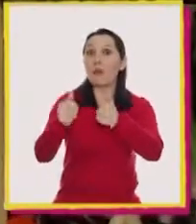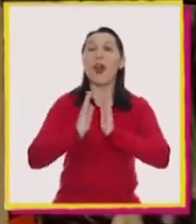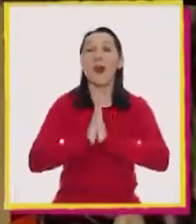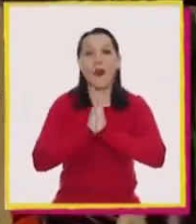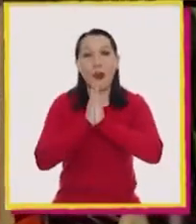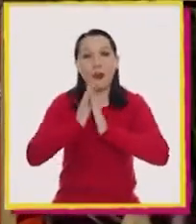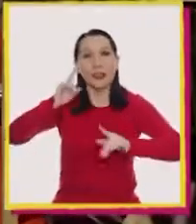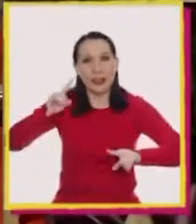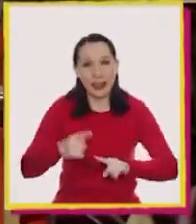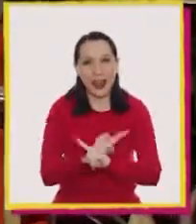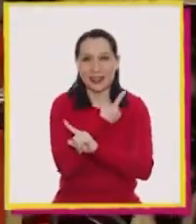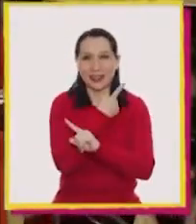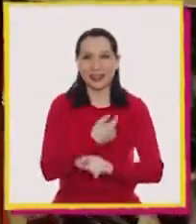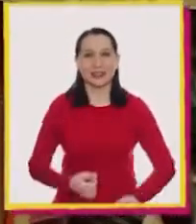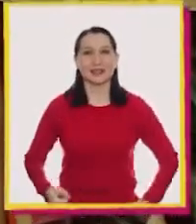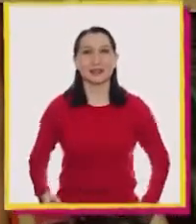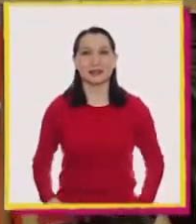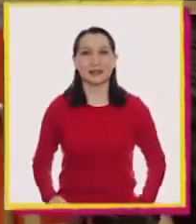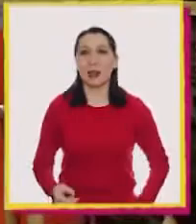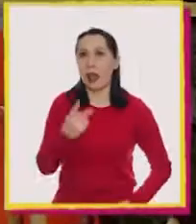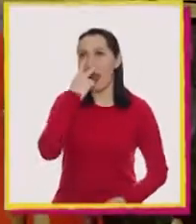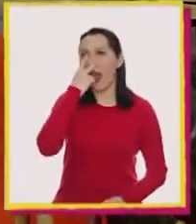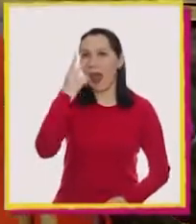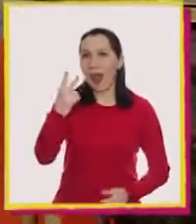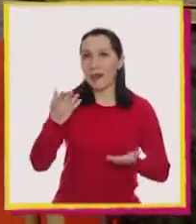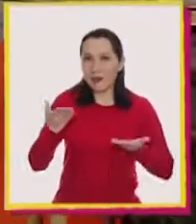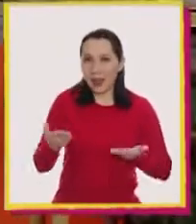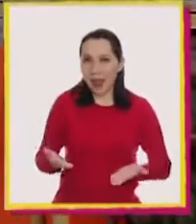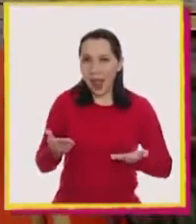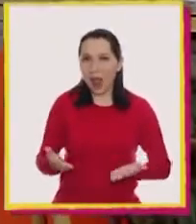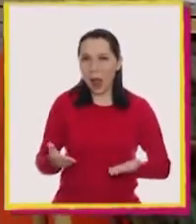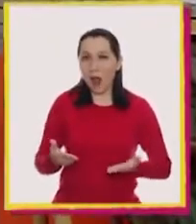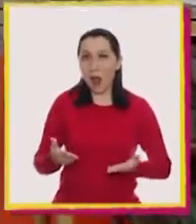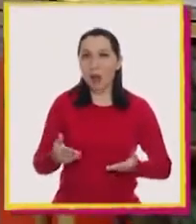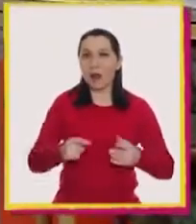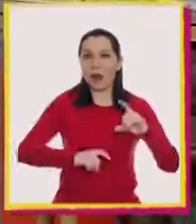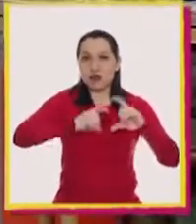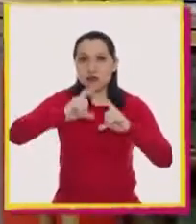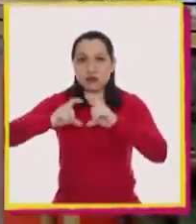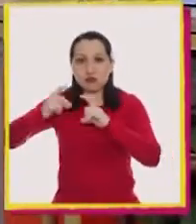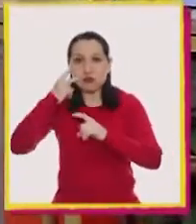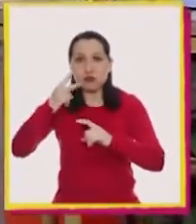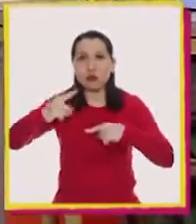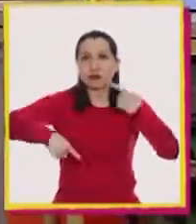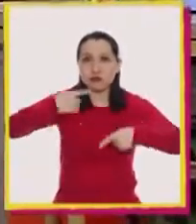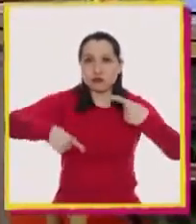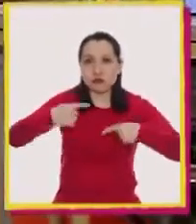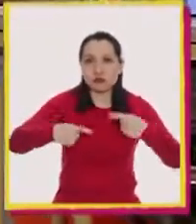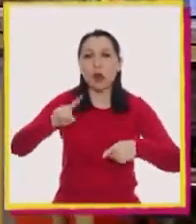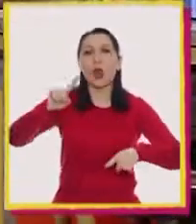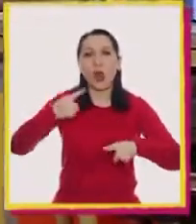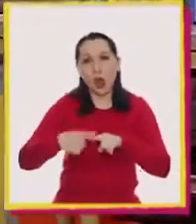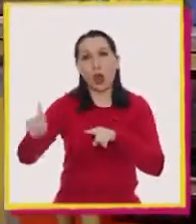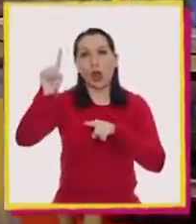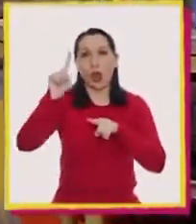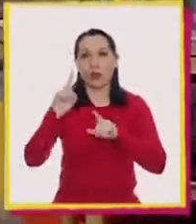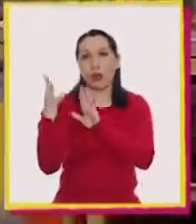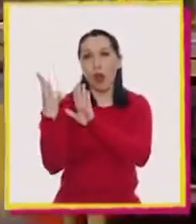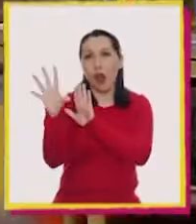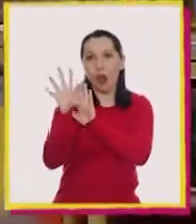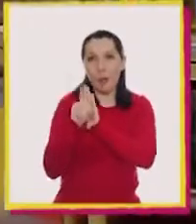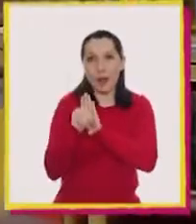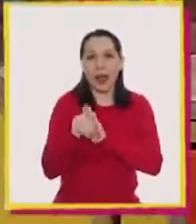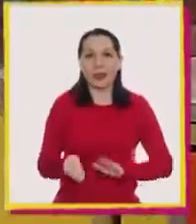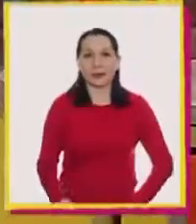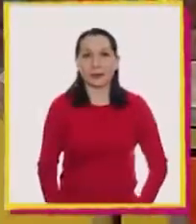¡Súper bien! ¡Orar de nuevo! Veamos ahora la tómbola nuevamente para ver otro